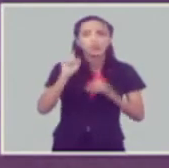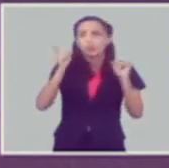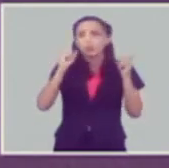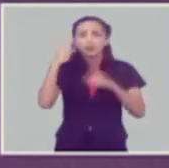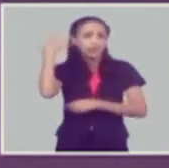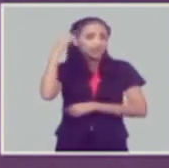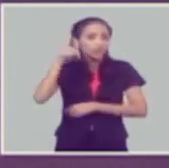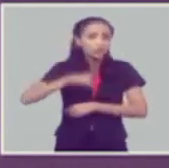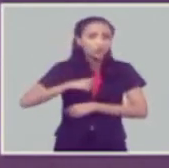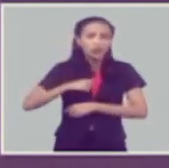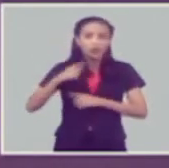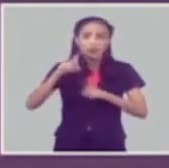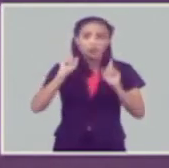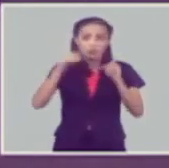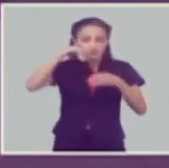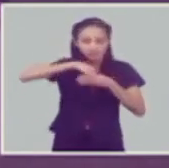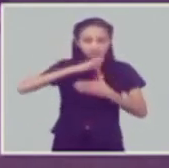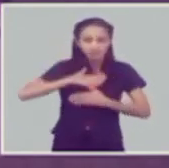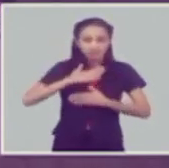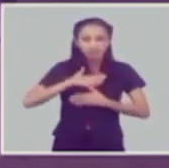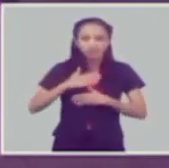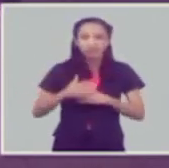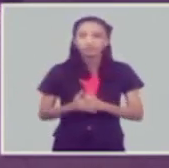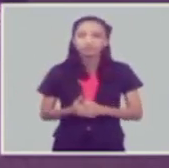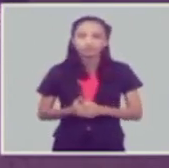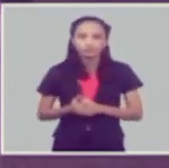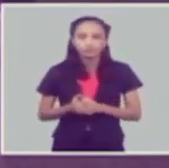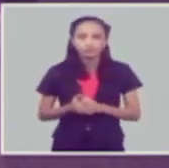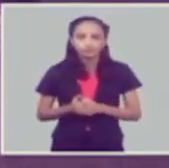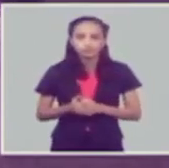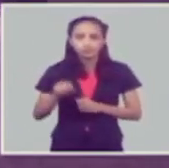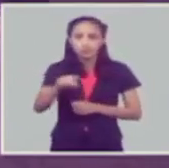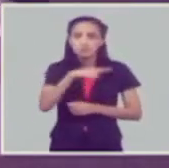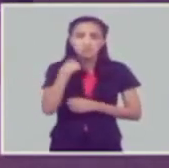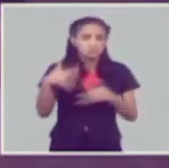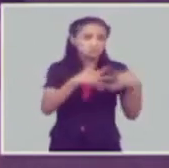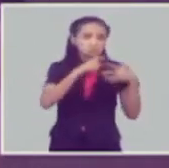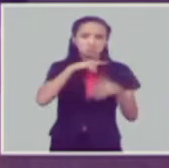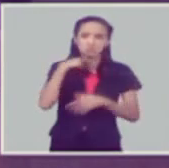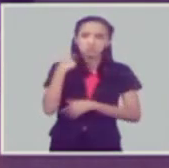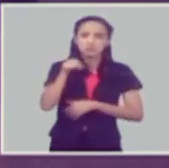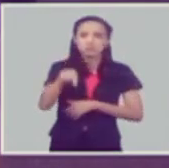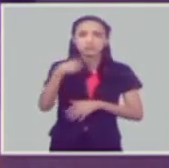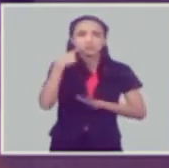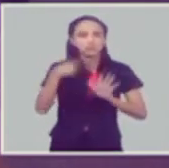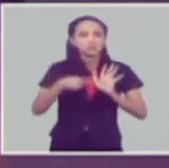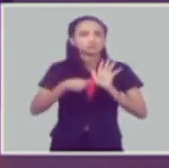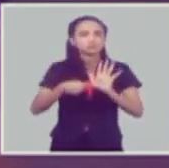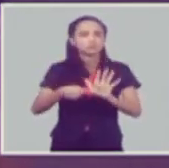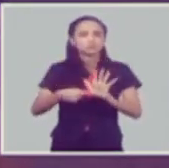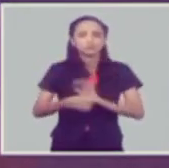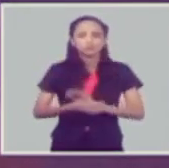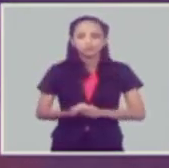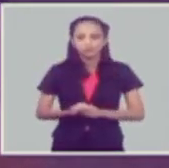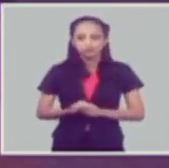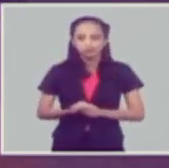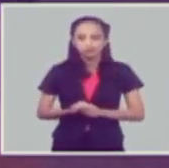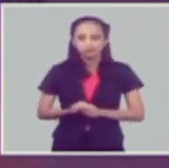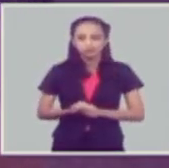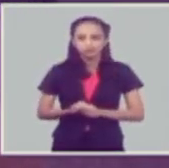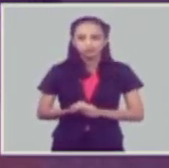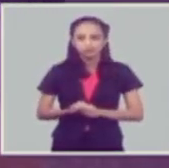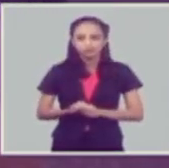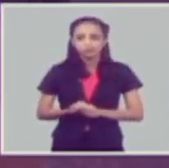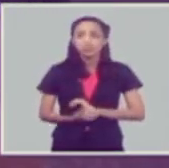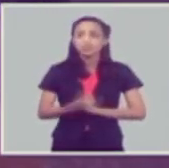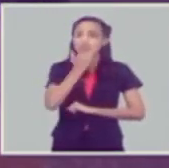nuestra realidad interna. Su fracaso es rotundo y notorio. Las consecuencias sobre la economía y